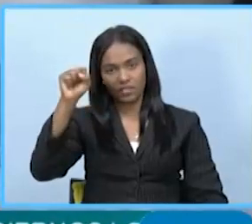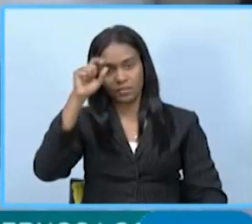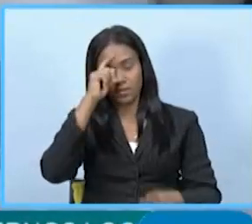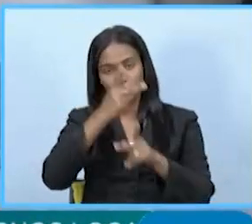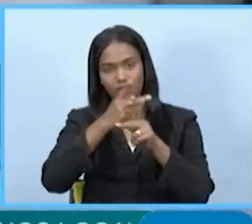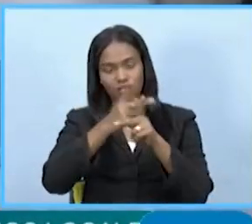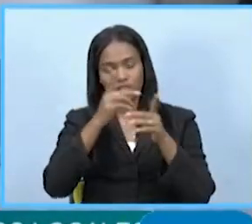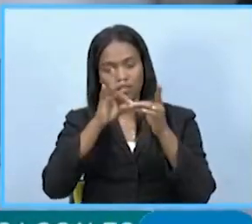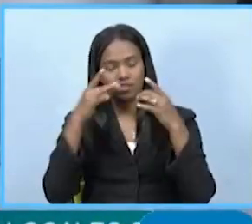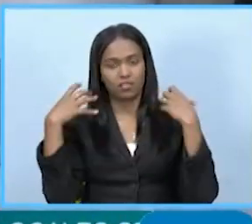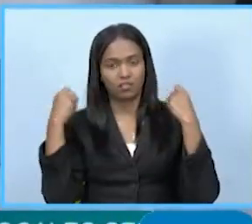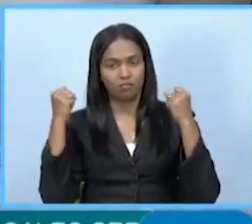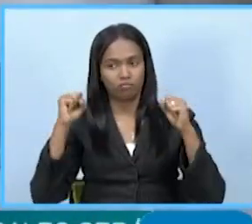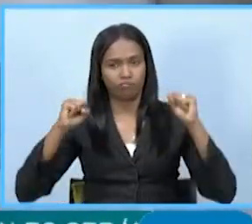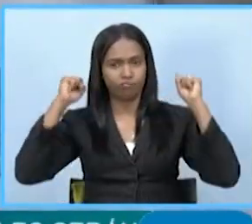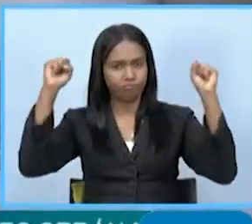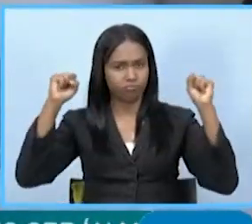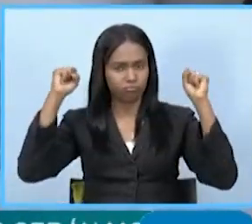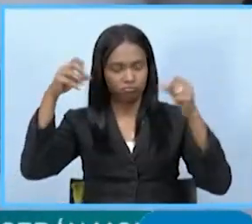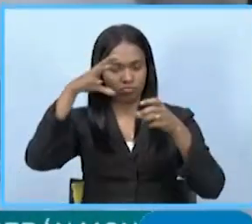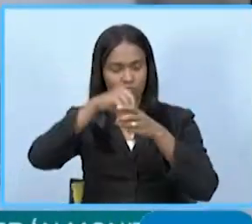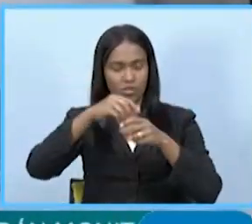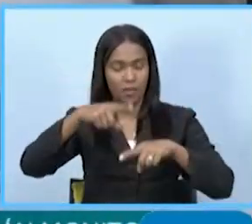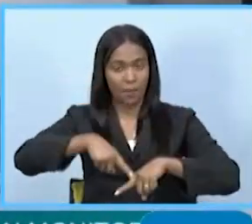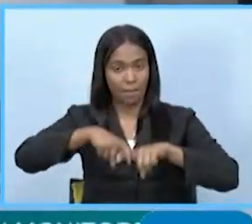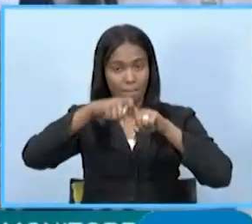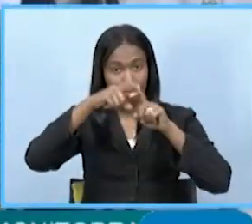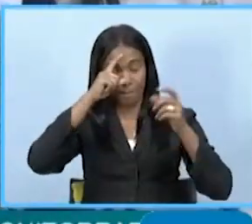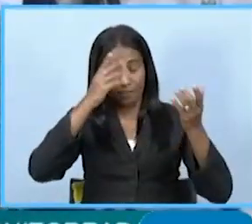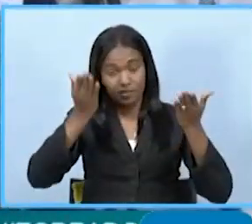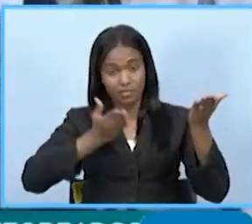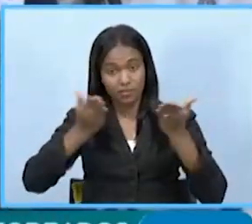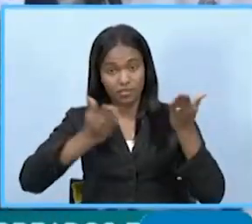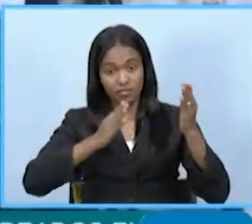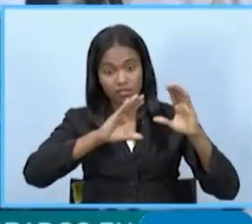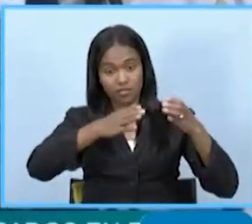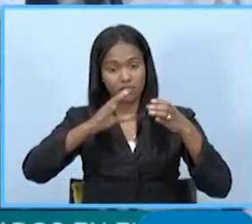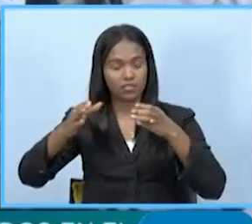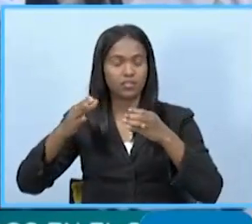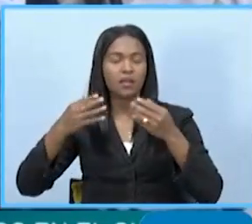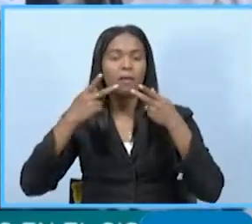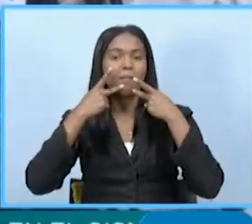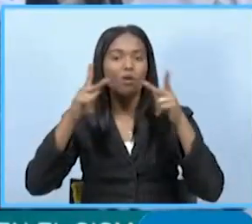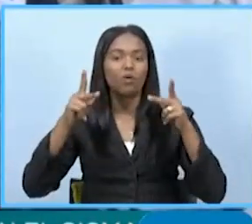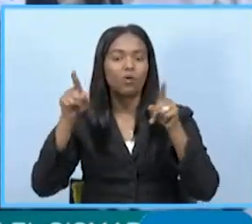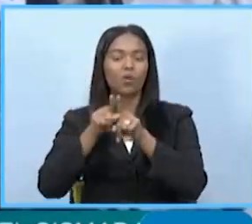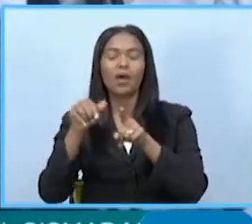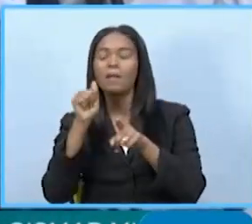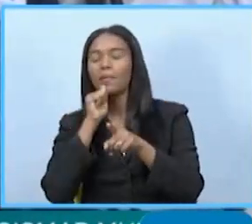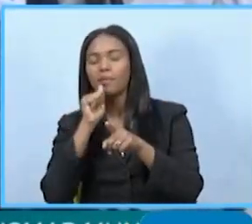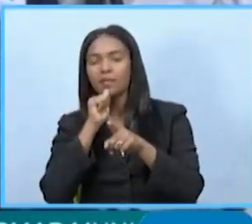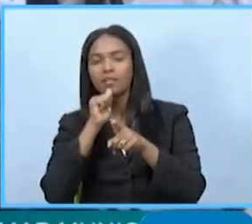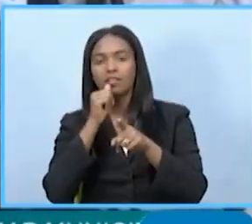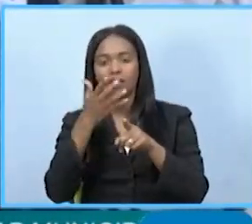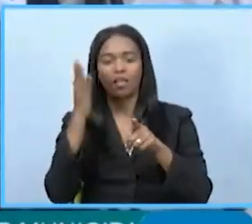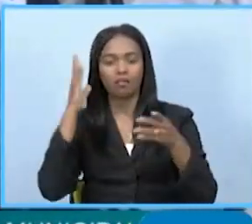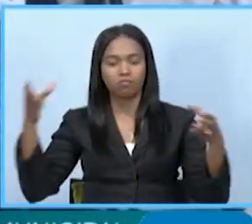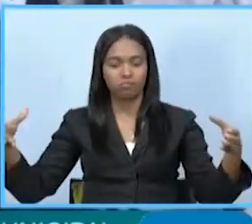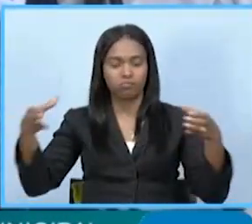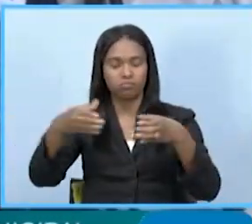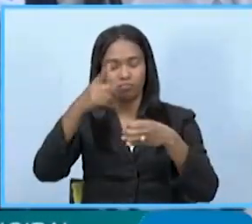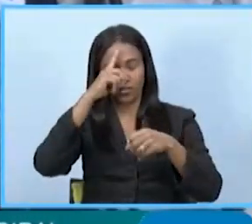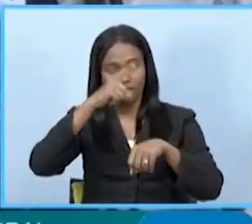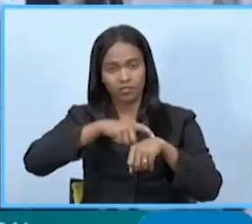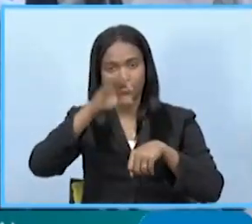de salud. La manifestación, que incluye la paralización de los servicios en centros de salud públicos y privados, está convocada para